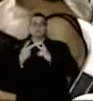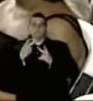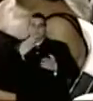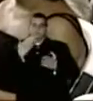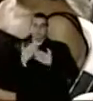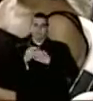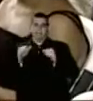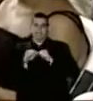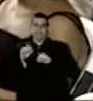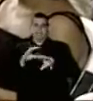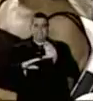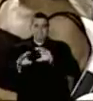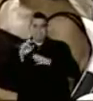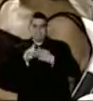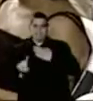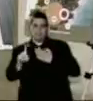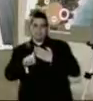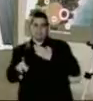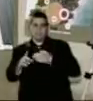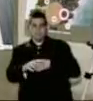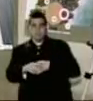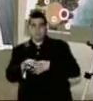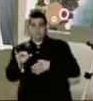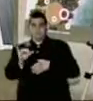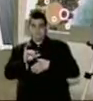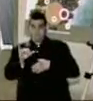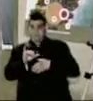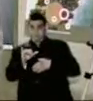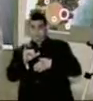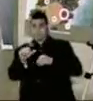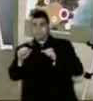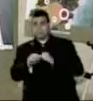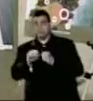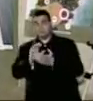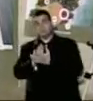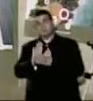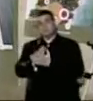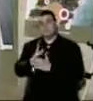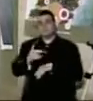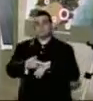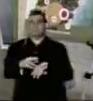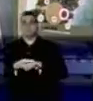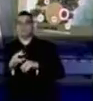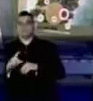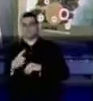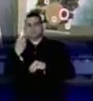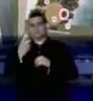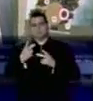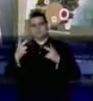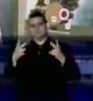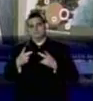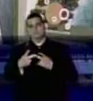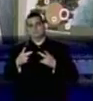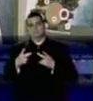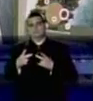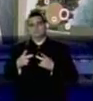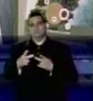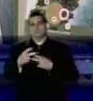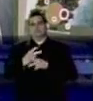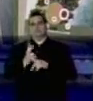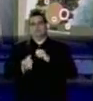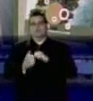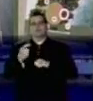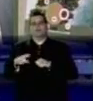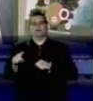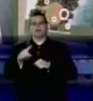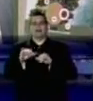para el área de ciencias e investigación. Además, en el área académica, Puerto Rico es la primera jurisdicción que produce la mayor